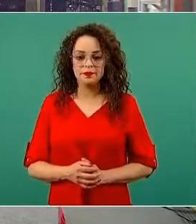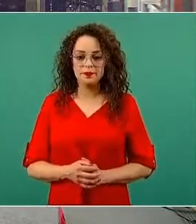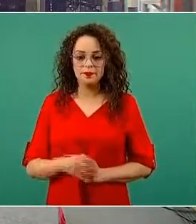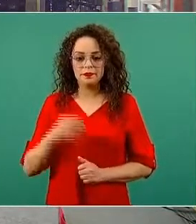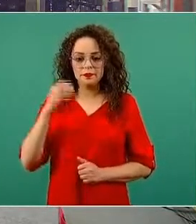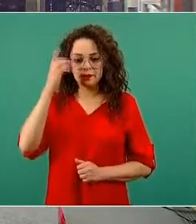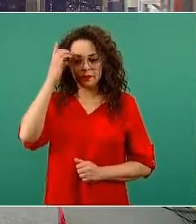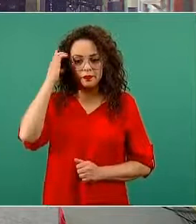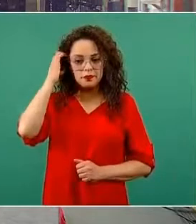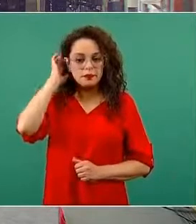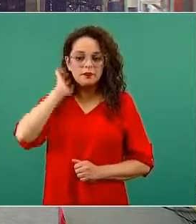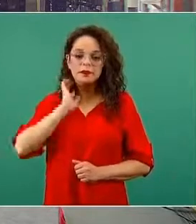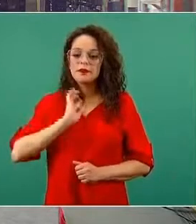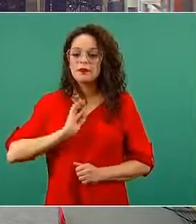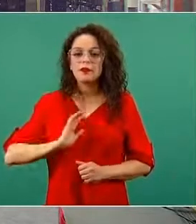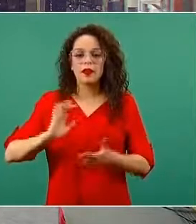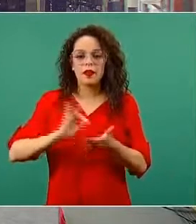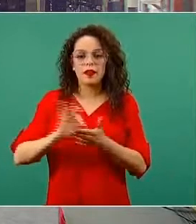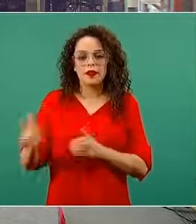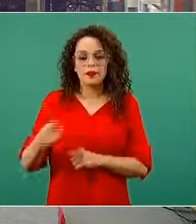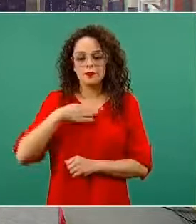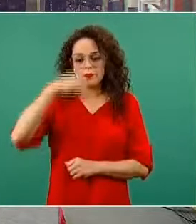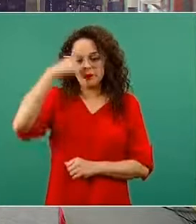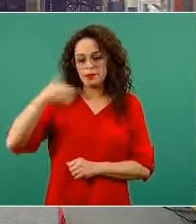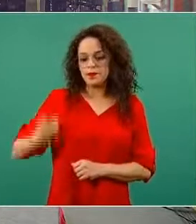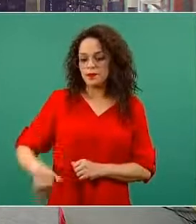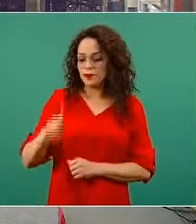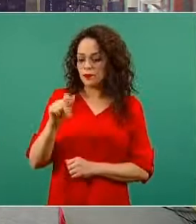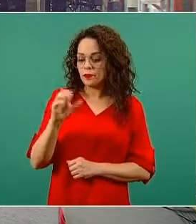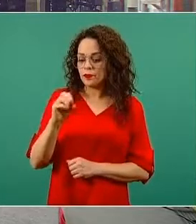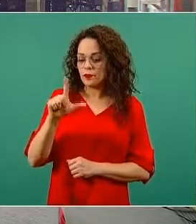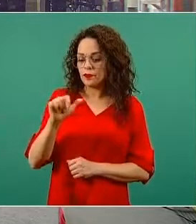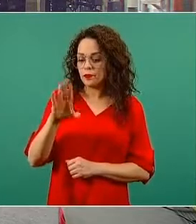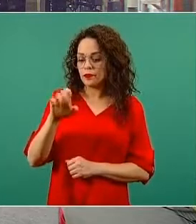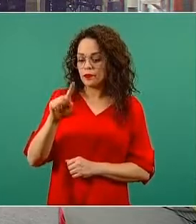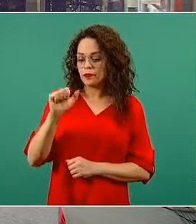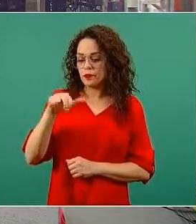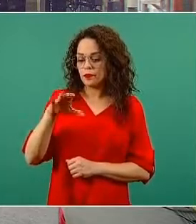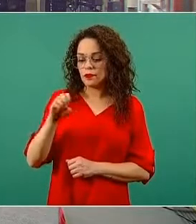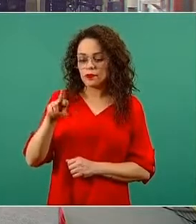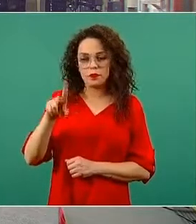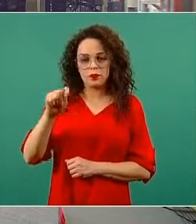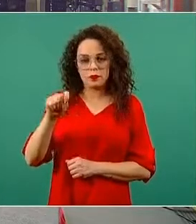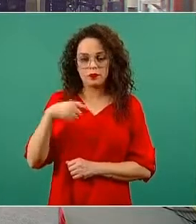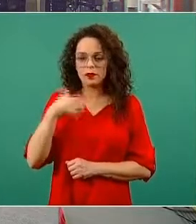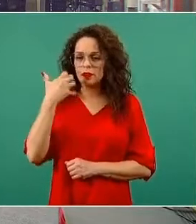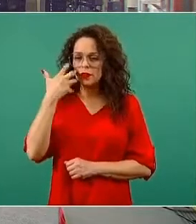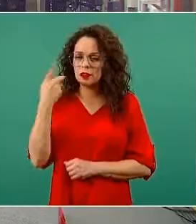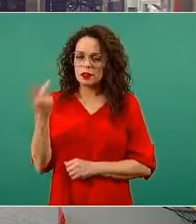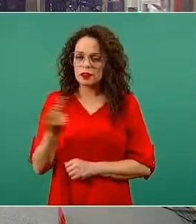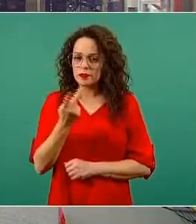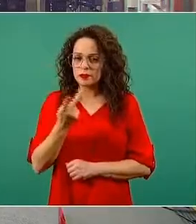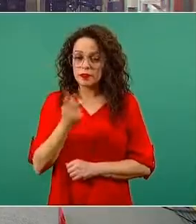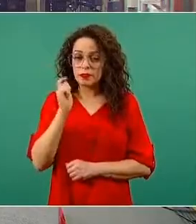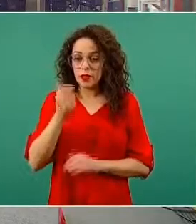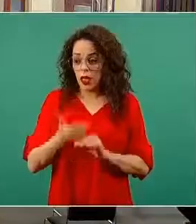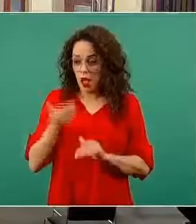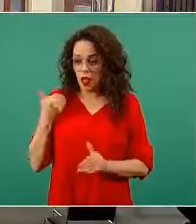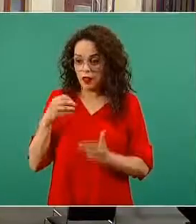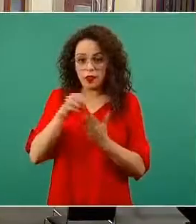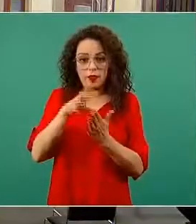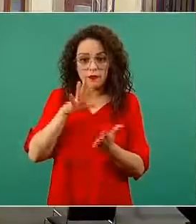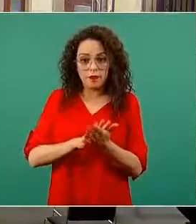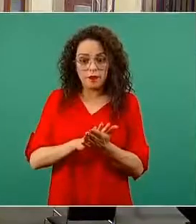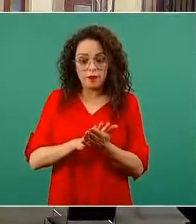Gracias, muy buenas noches. Paola Betancourt, de Canal 6. Nada más para puntualizar, doctoras, pues después del preregistro que tendrán que llevar a cabo las